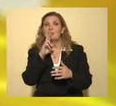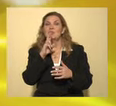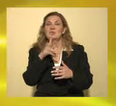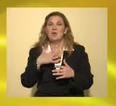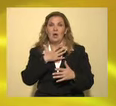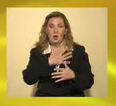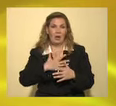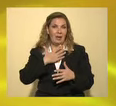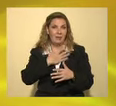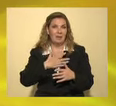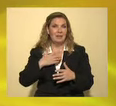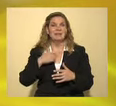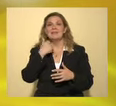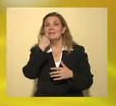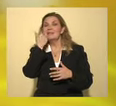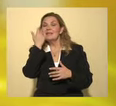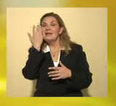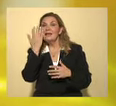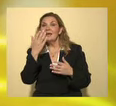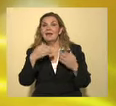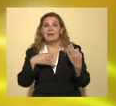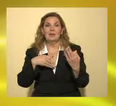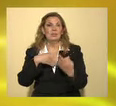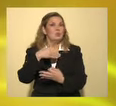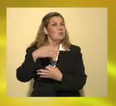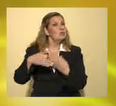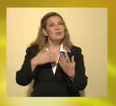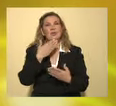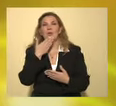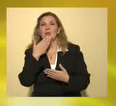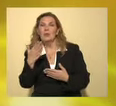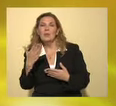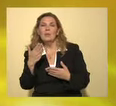amantes, queremos poner en la mejor posición a tu pareja,